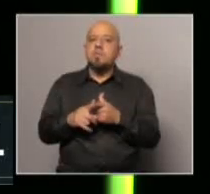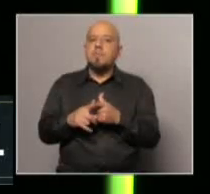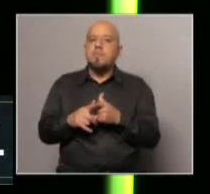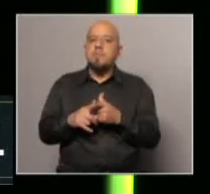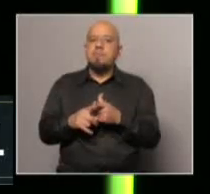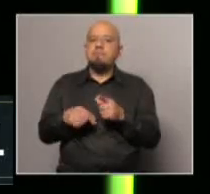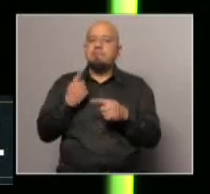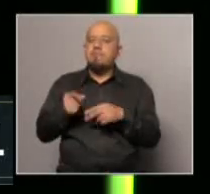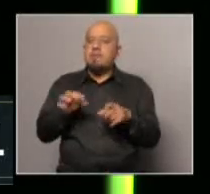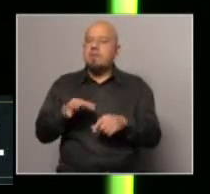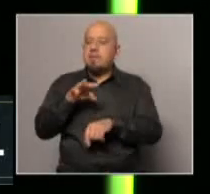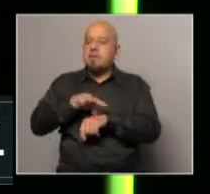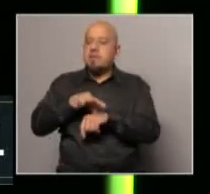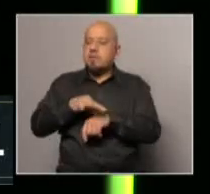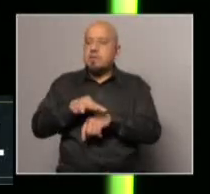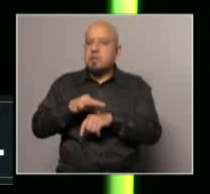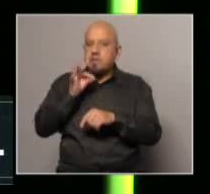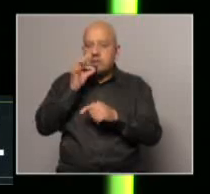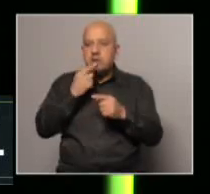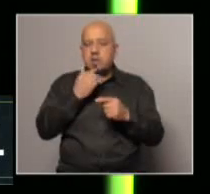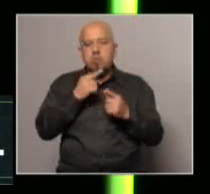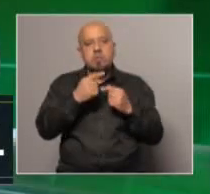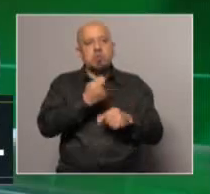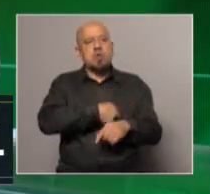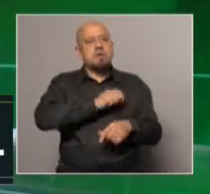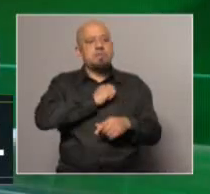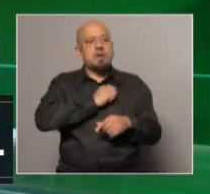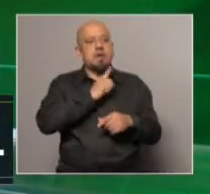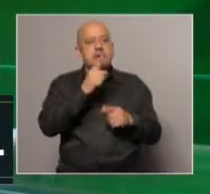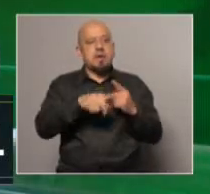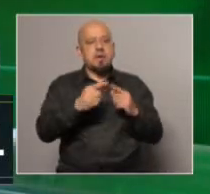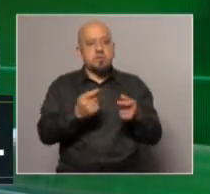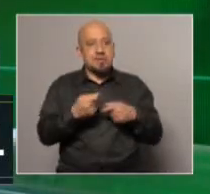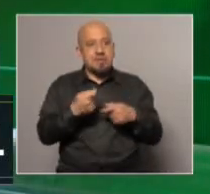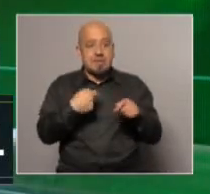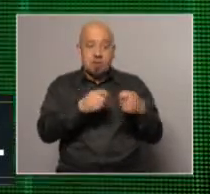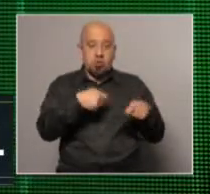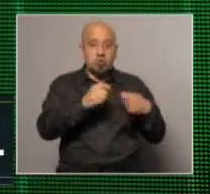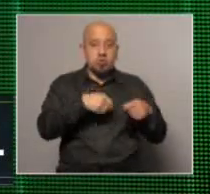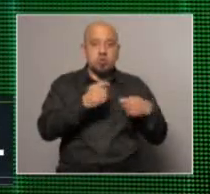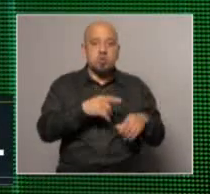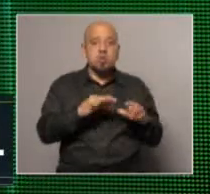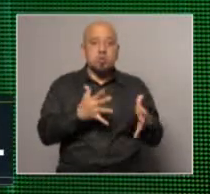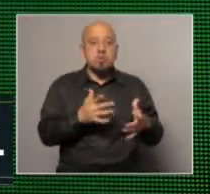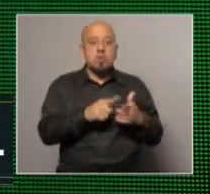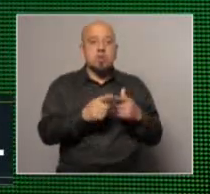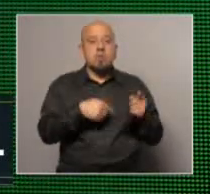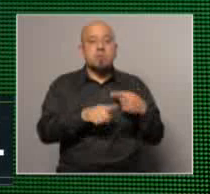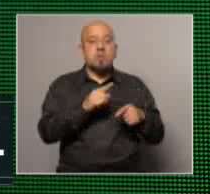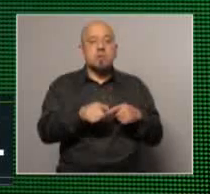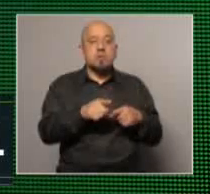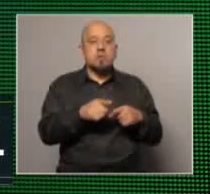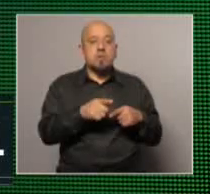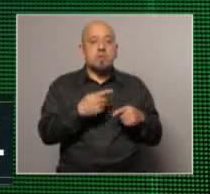la medicina canábica? Bueno, eso también ocurre, por ejemplo, en España, donde es uno de los negocios que podría ser más boyante, digamos, pero que todavía